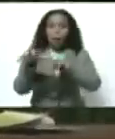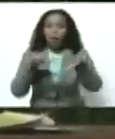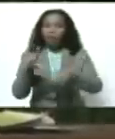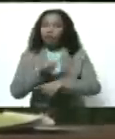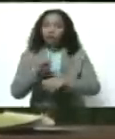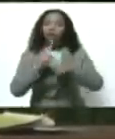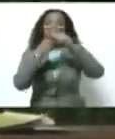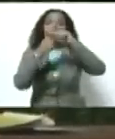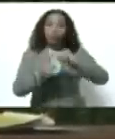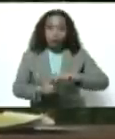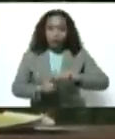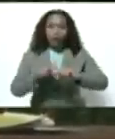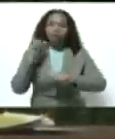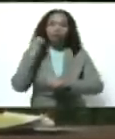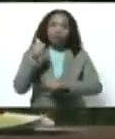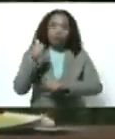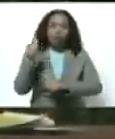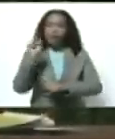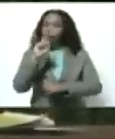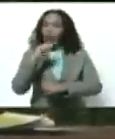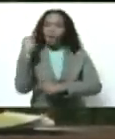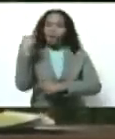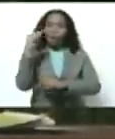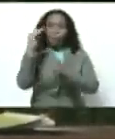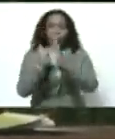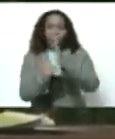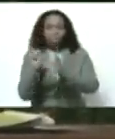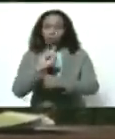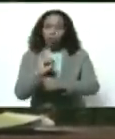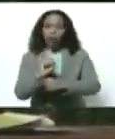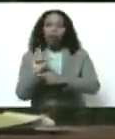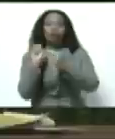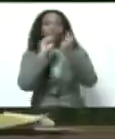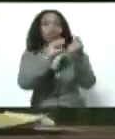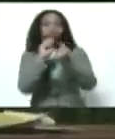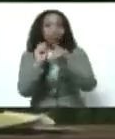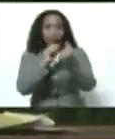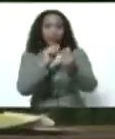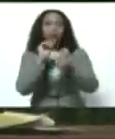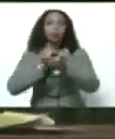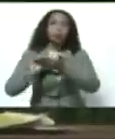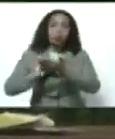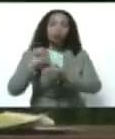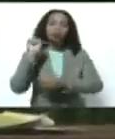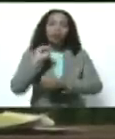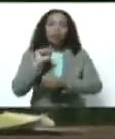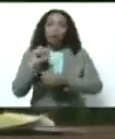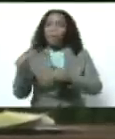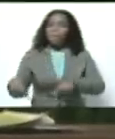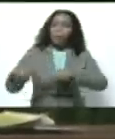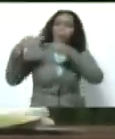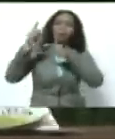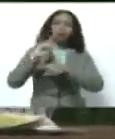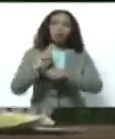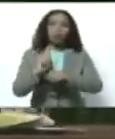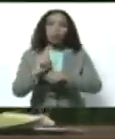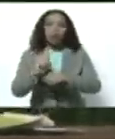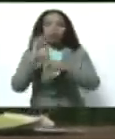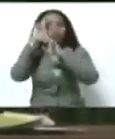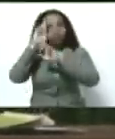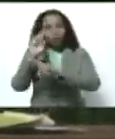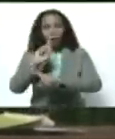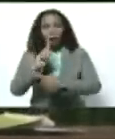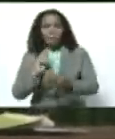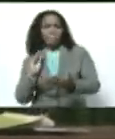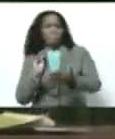sumar, no a restar, a dialogar, no a confrontar, a respetar, no a imponer.